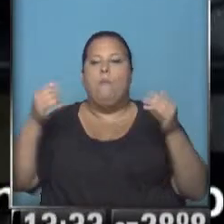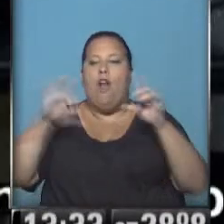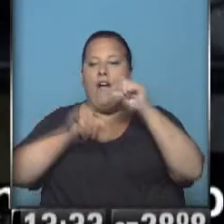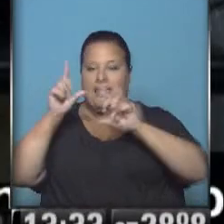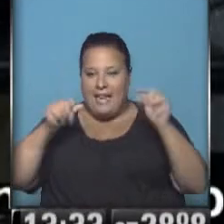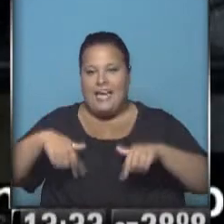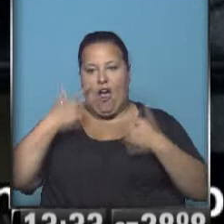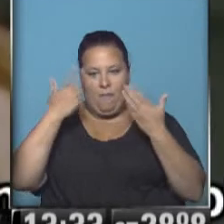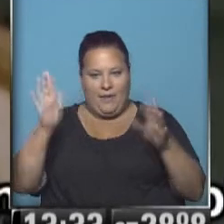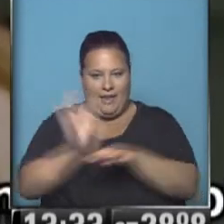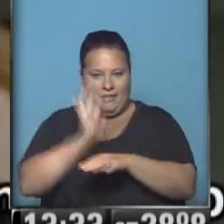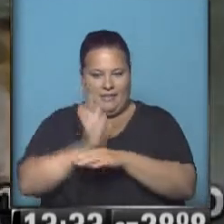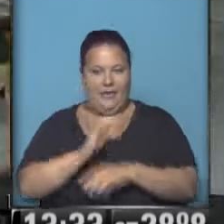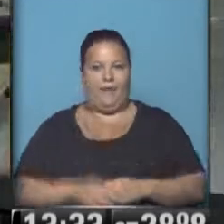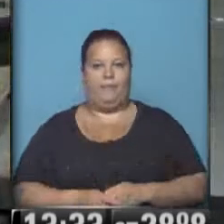ver hoy.